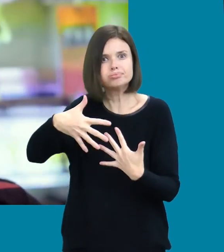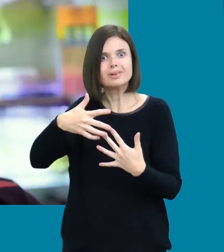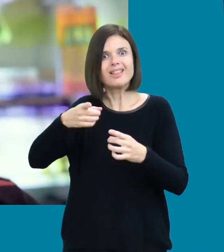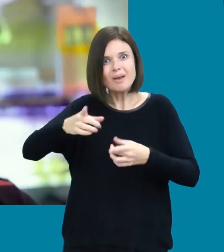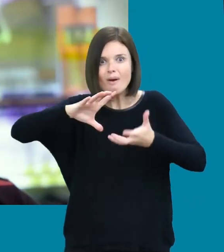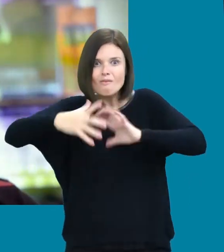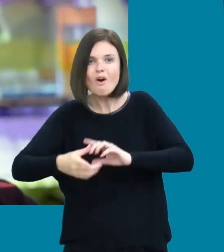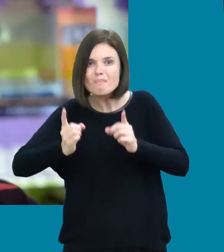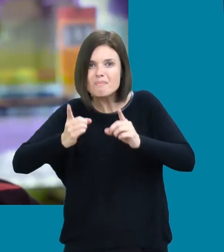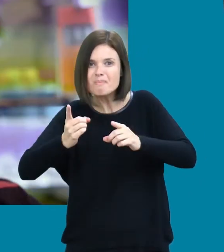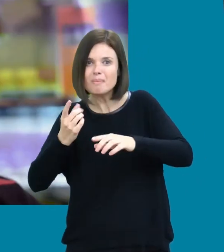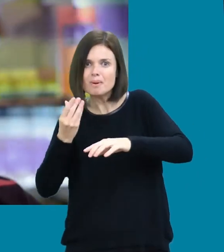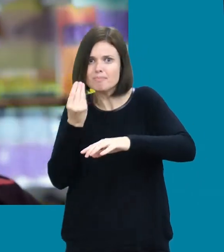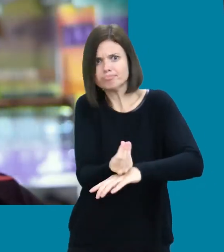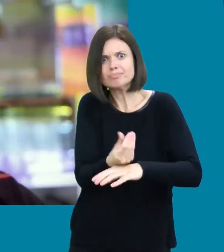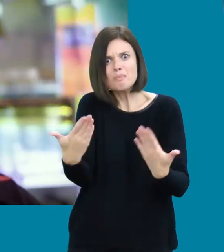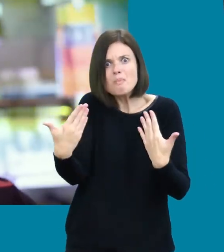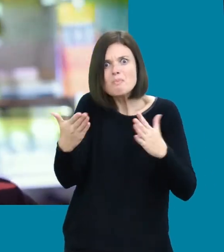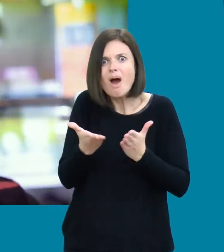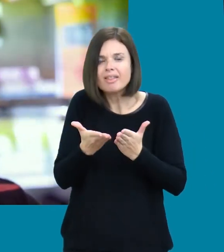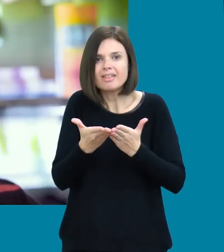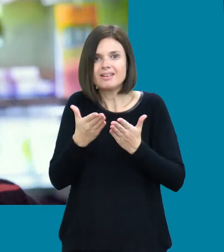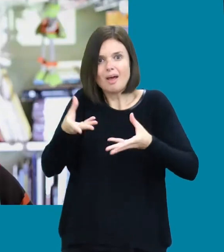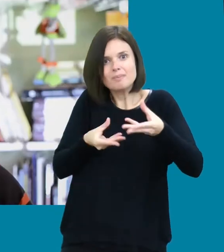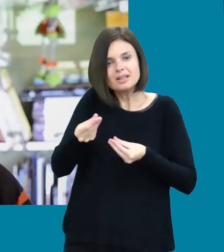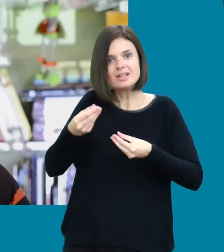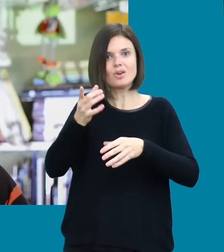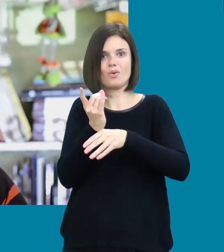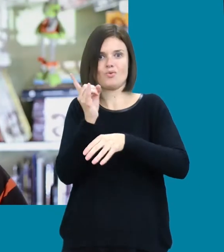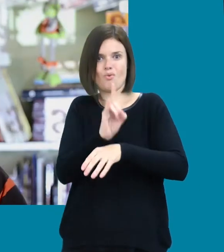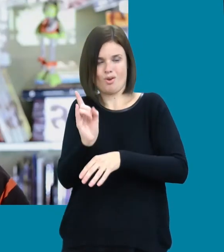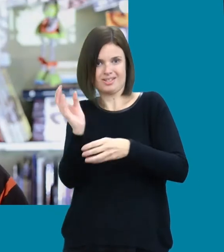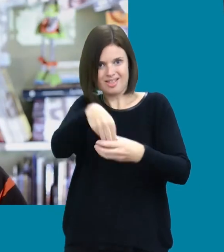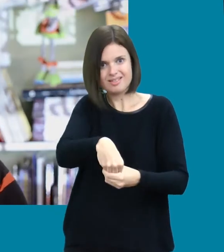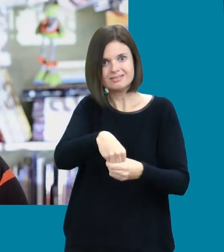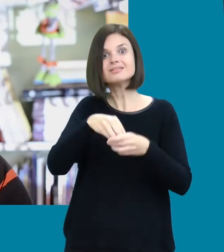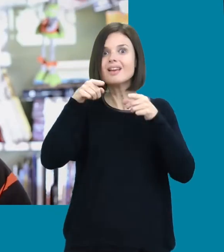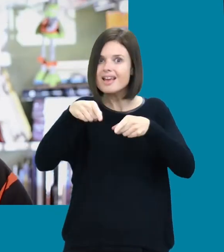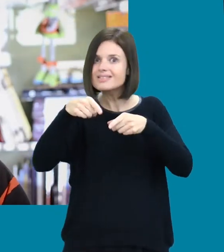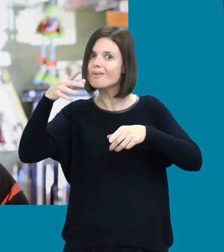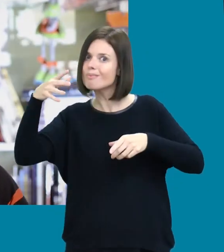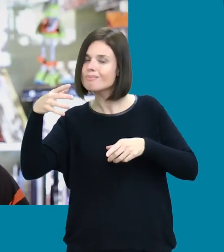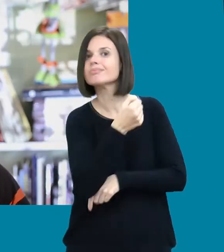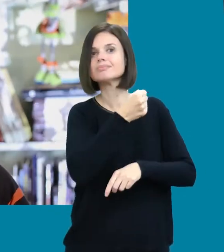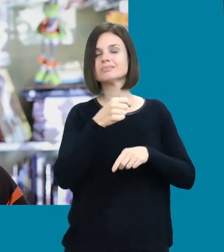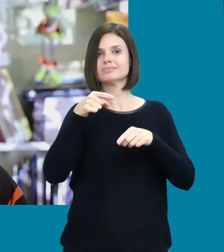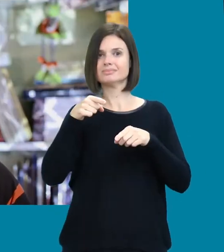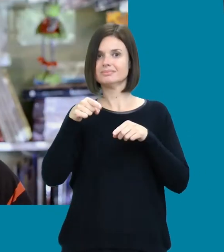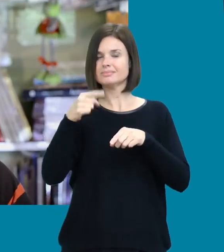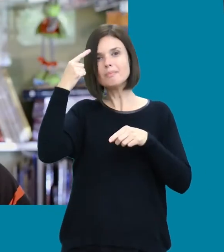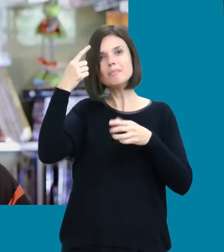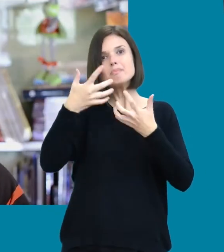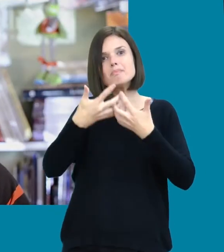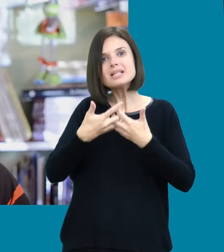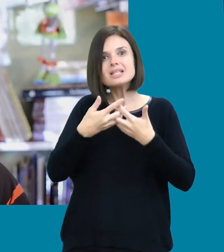participar en el diseño, en el gobierno, en la administración de la universidad? Creo que también eso hay que recuperarlo y revisarlo. ¿Quiénes